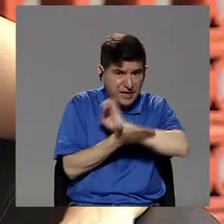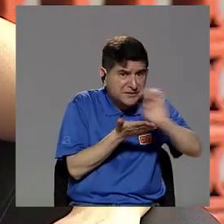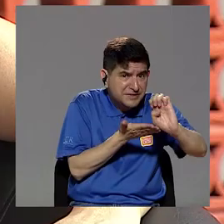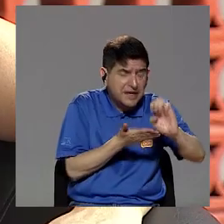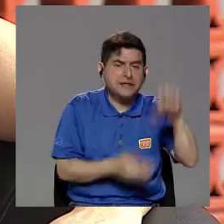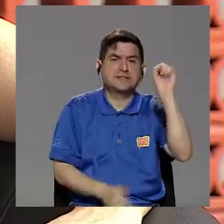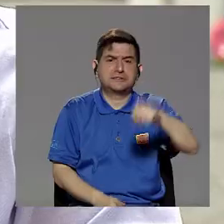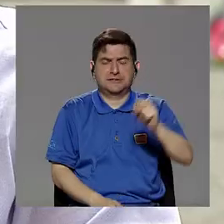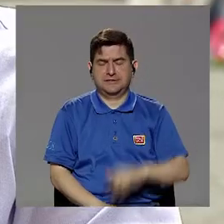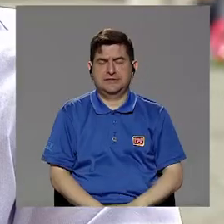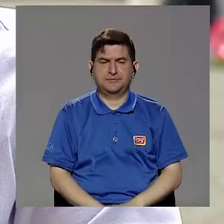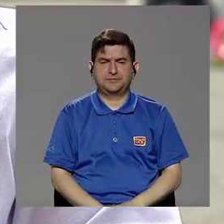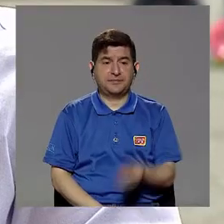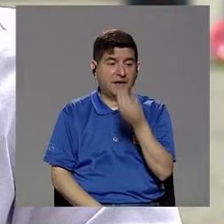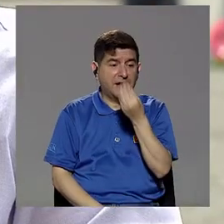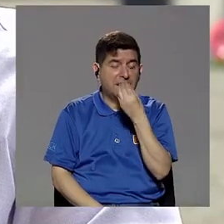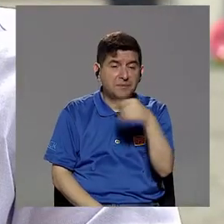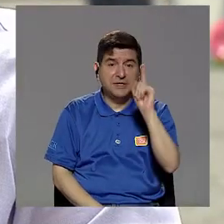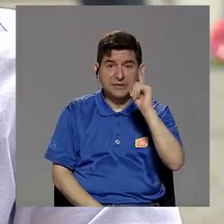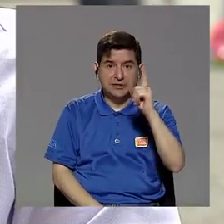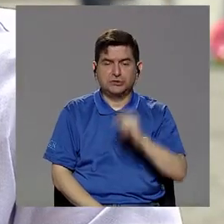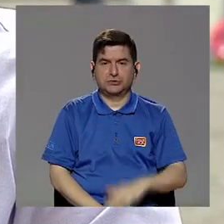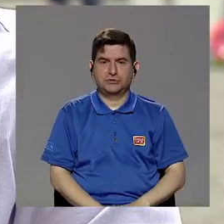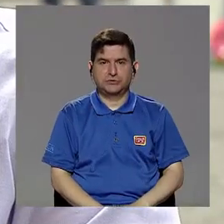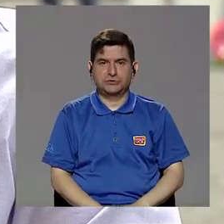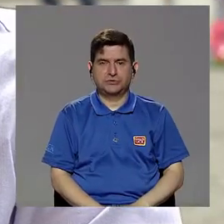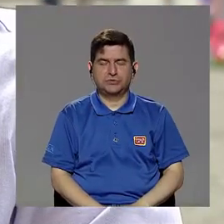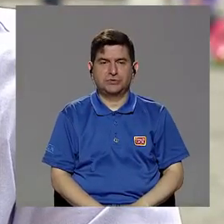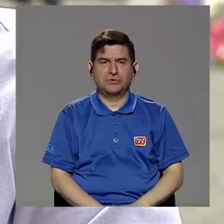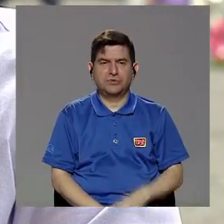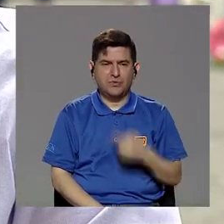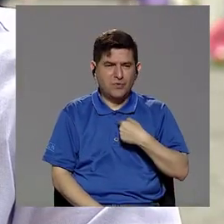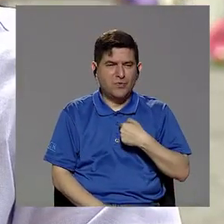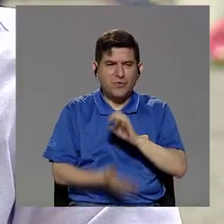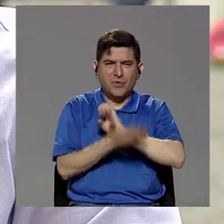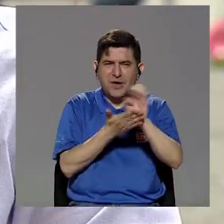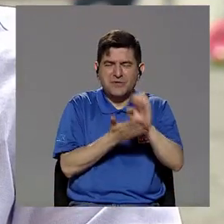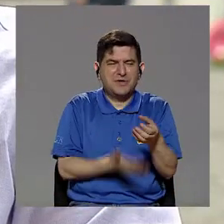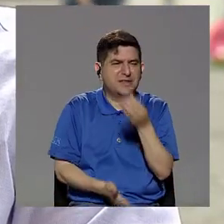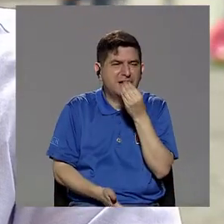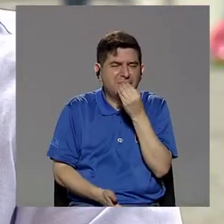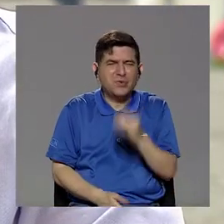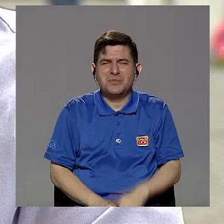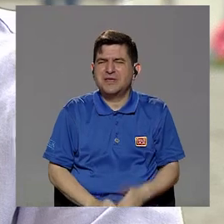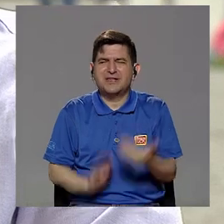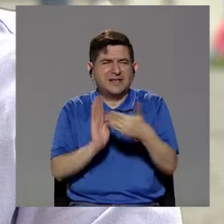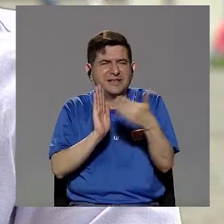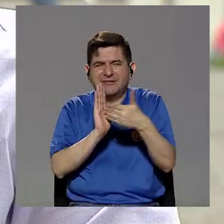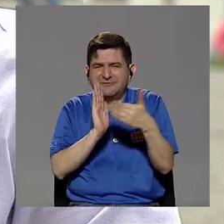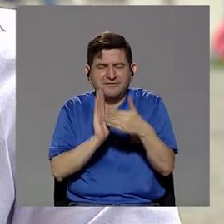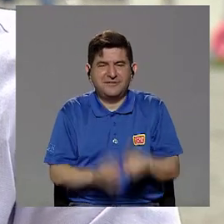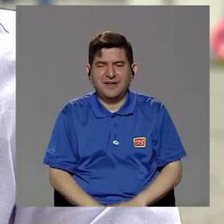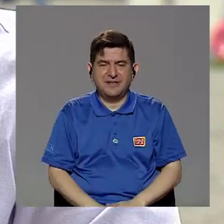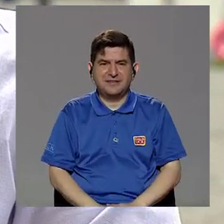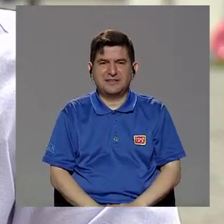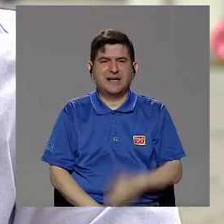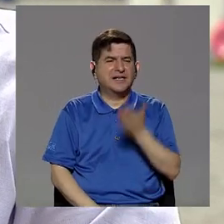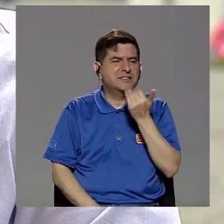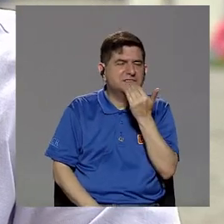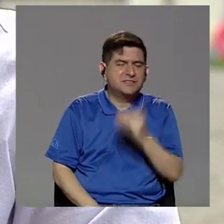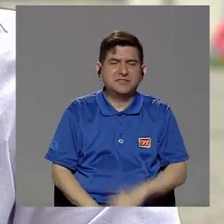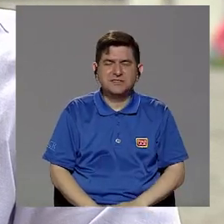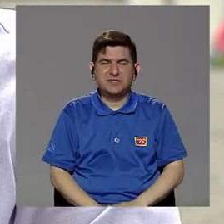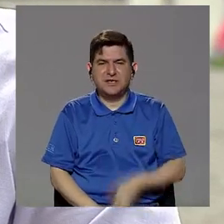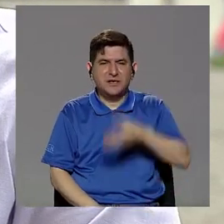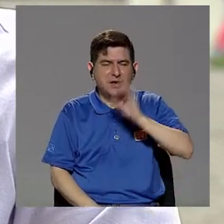prevenir? Sí, o sea, la alimentación es uno. O sea, la alimentación es uno, evitar las cosas que son muy irritantes, ¿verdad? Las gaseosas, el